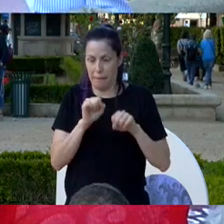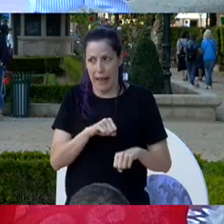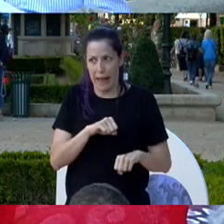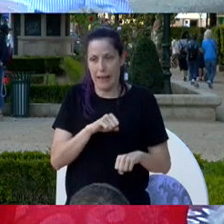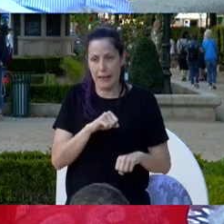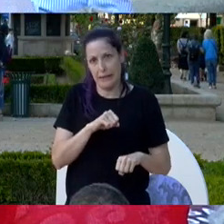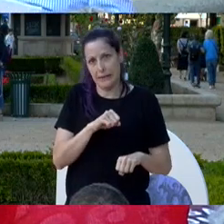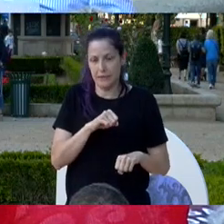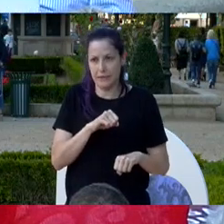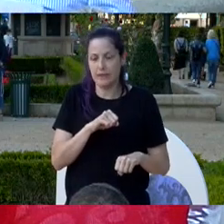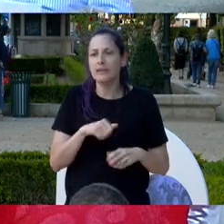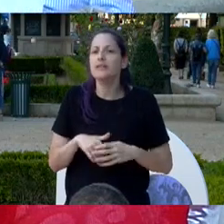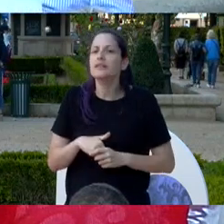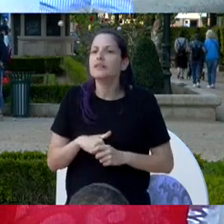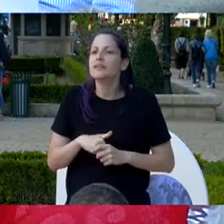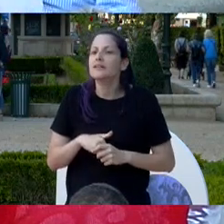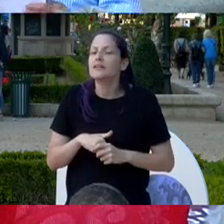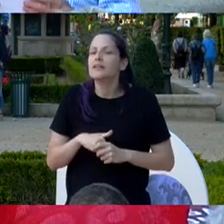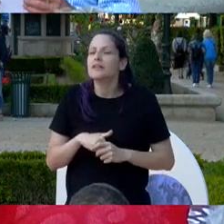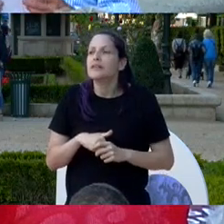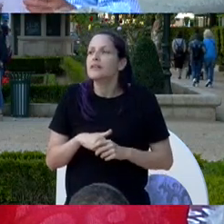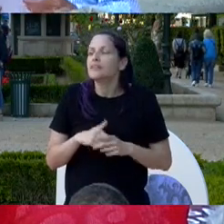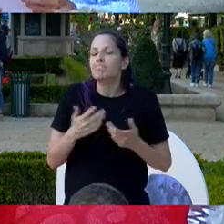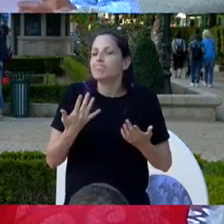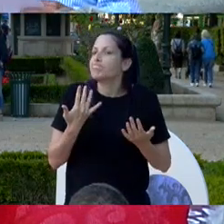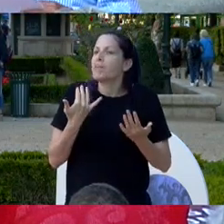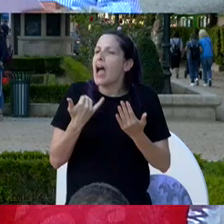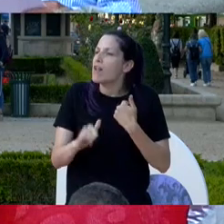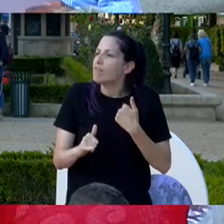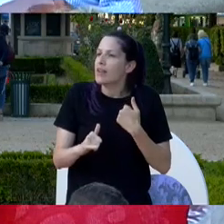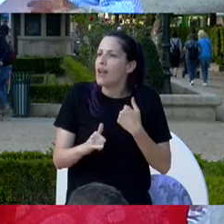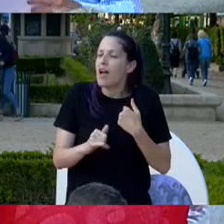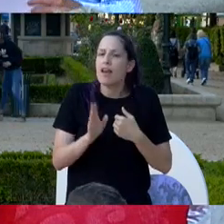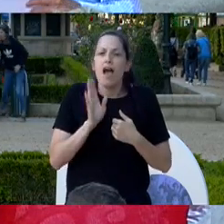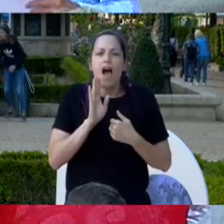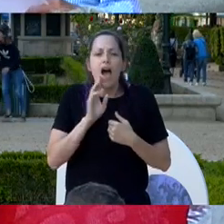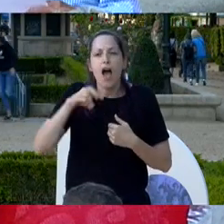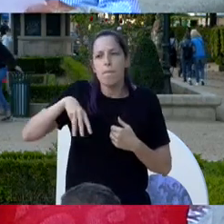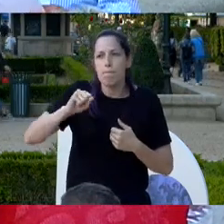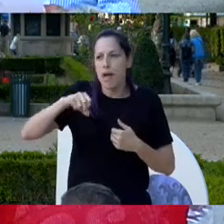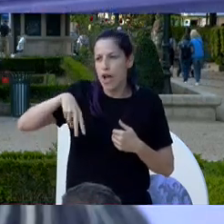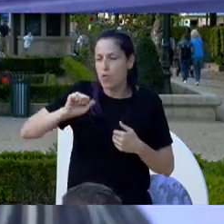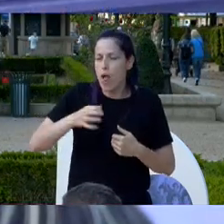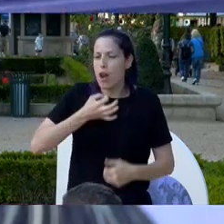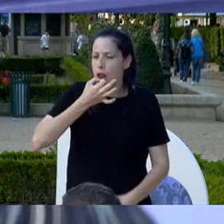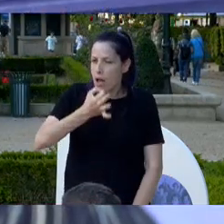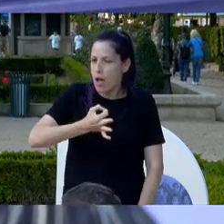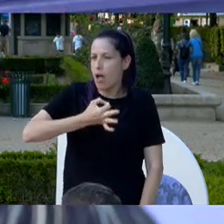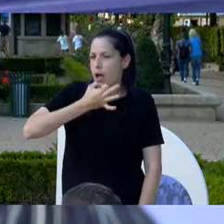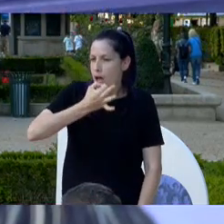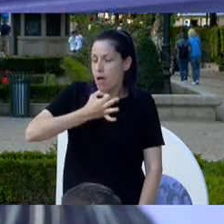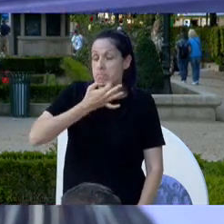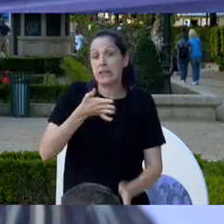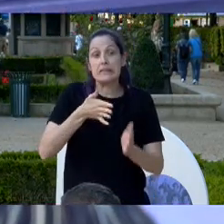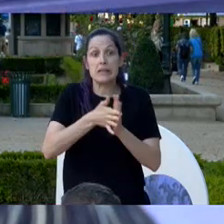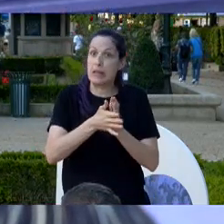se non concordades. Pero que al final, esto que acaba de relatarnos agora Manuel, que contextualizar